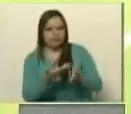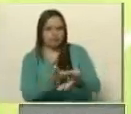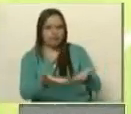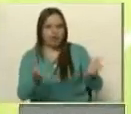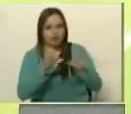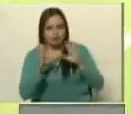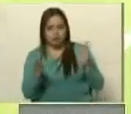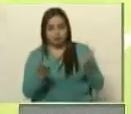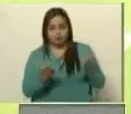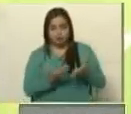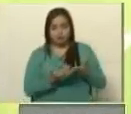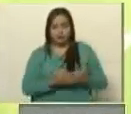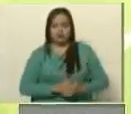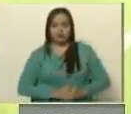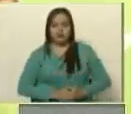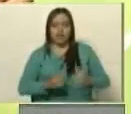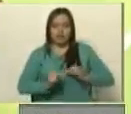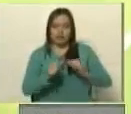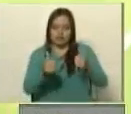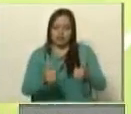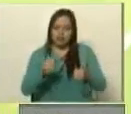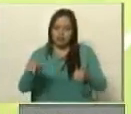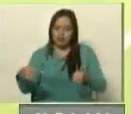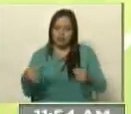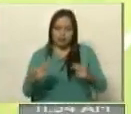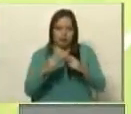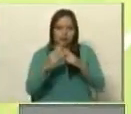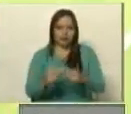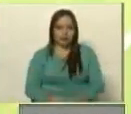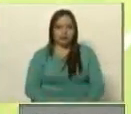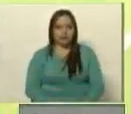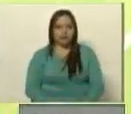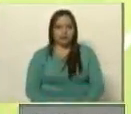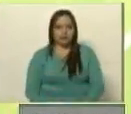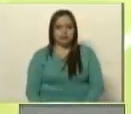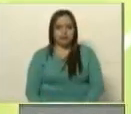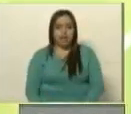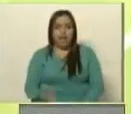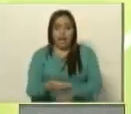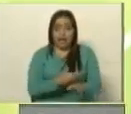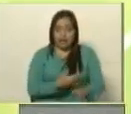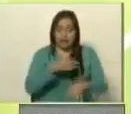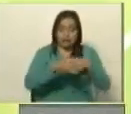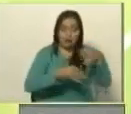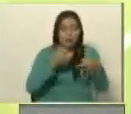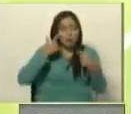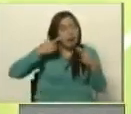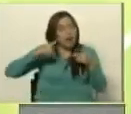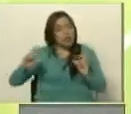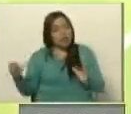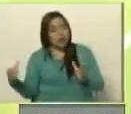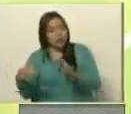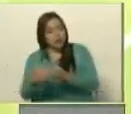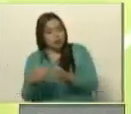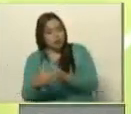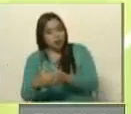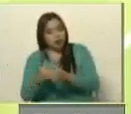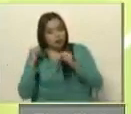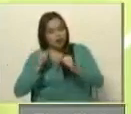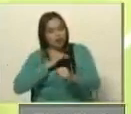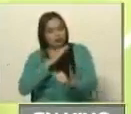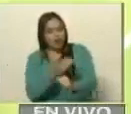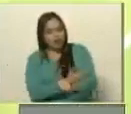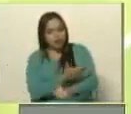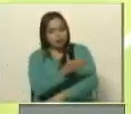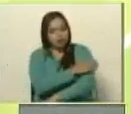mundo a partir de este encuentro? Ya usted lo ha comentado muy bien, parece que este sector extremista de la política